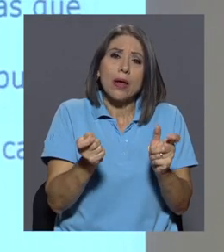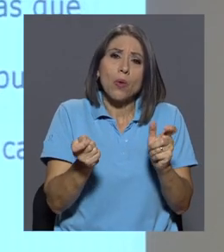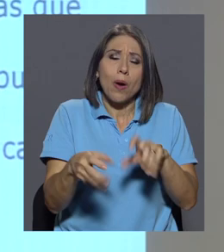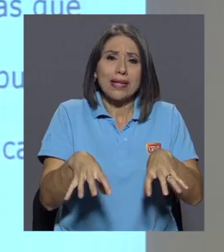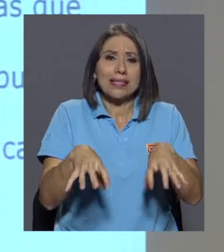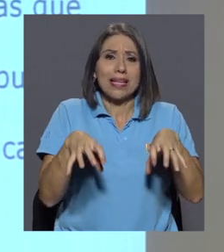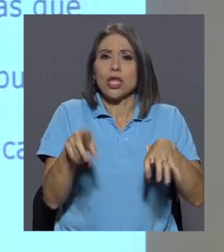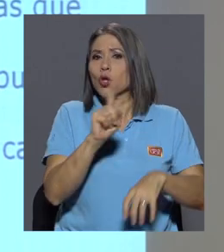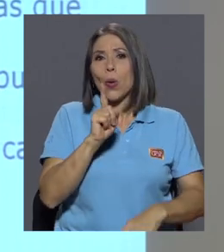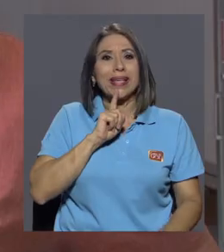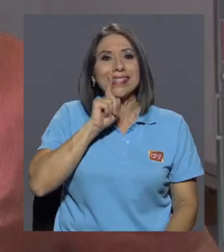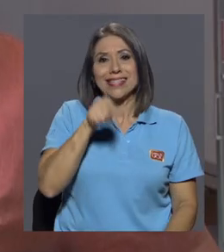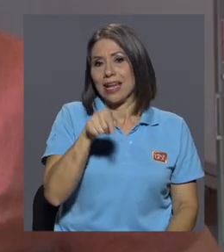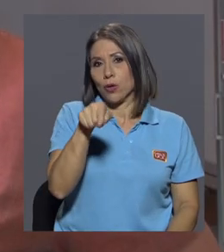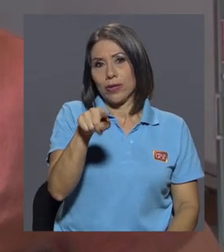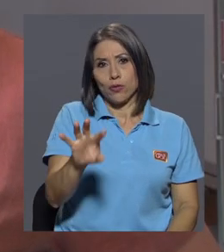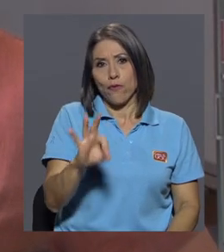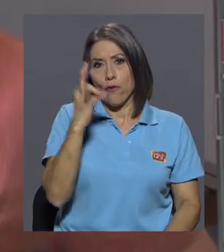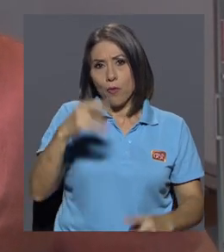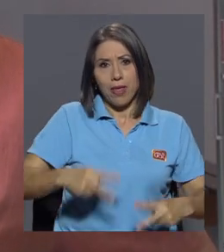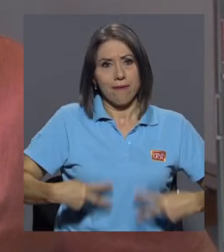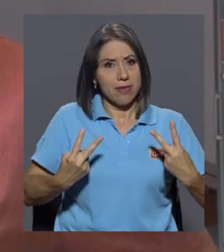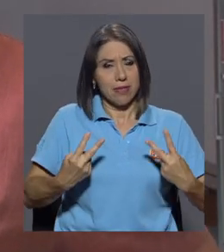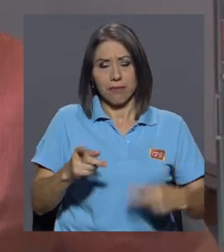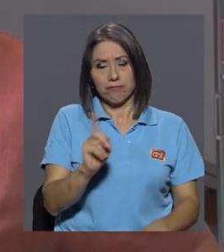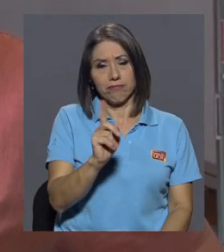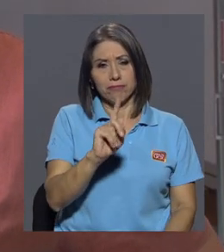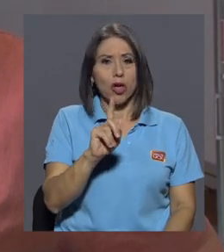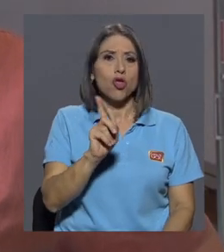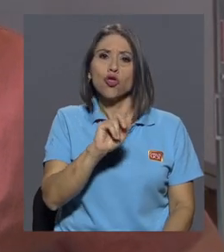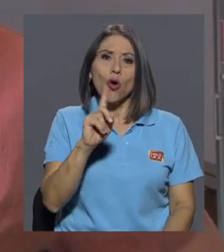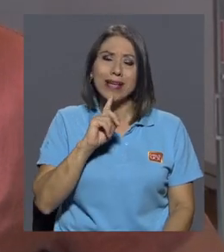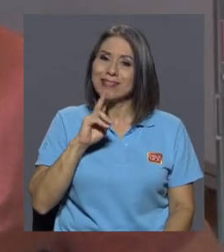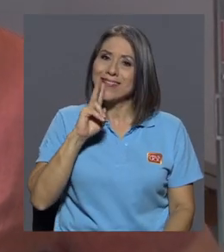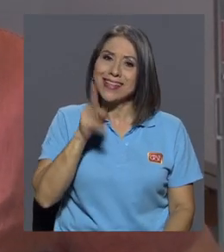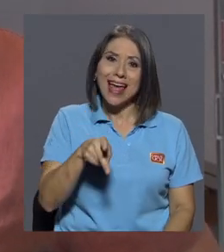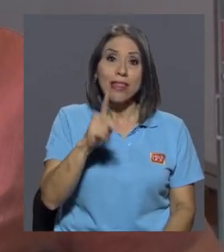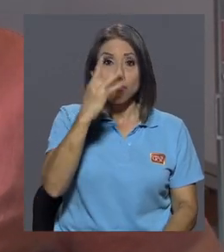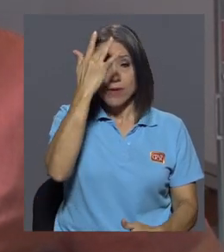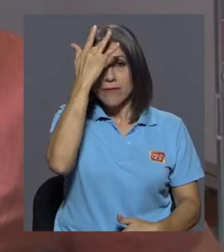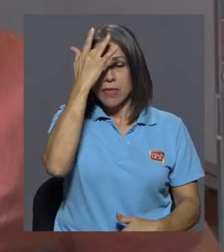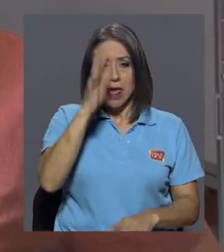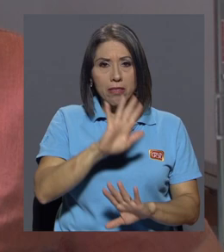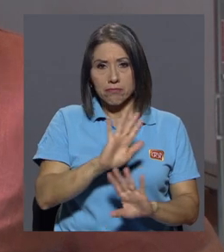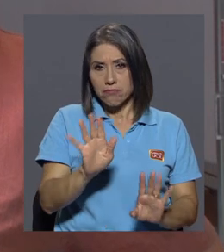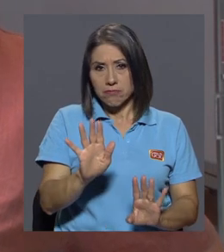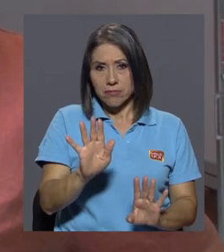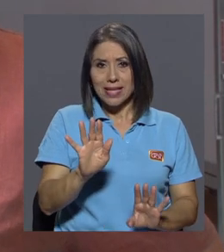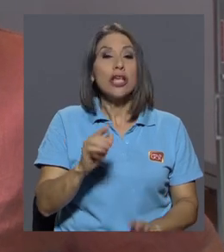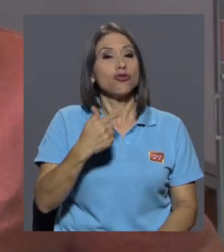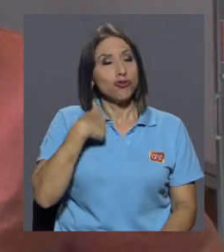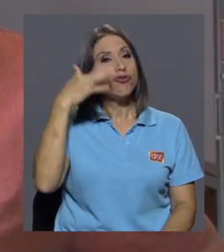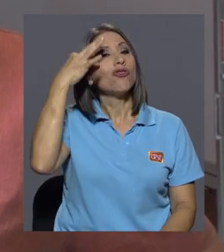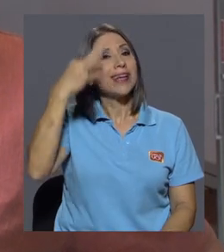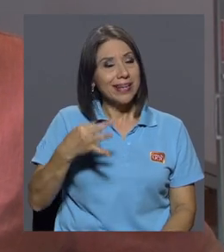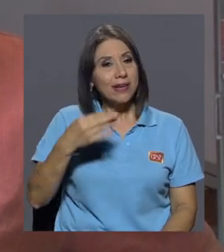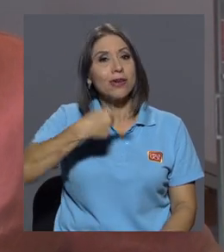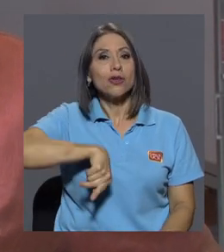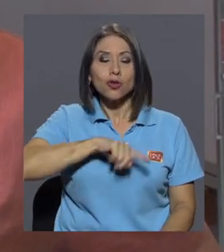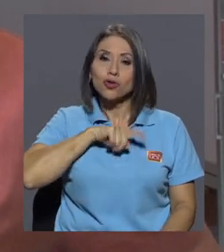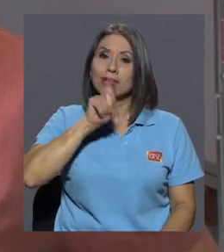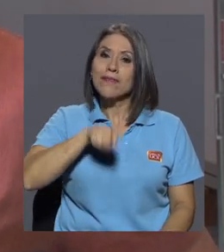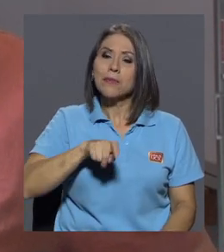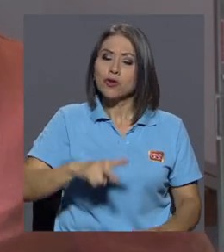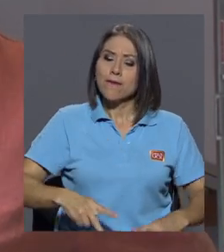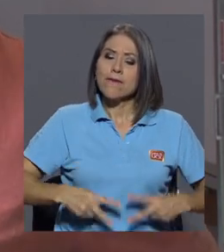que es una forma de vida. No es verdad que es una enfermedad, sí creo que tenemos que adecuar